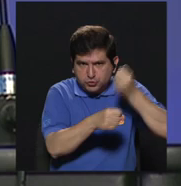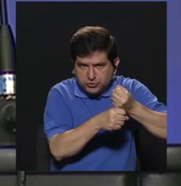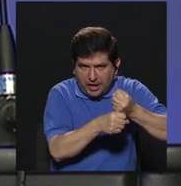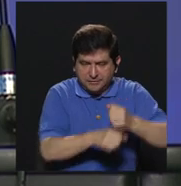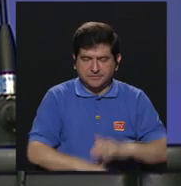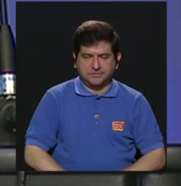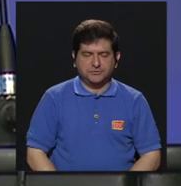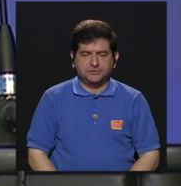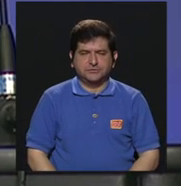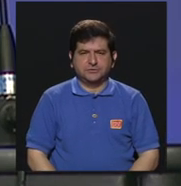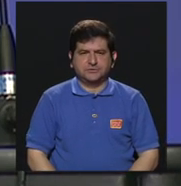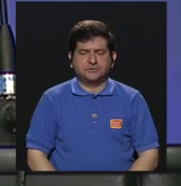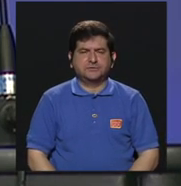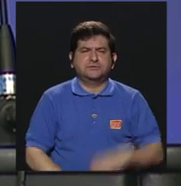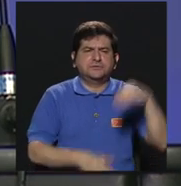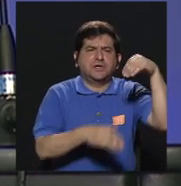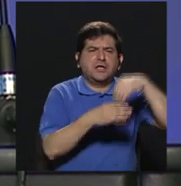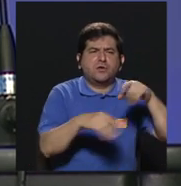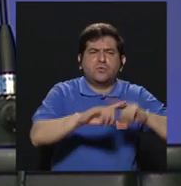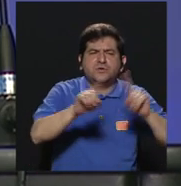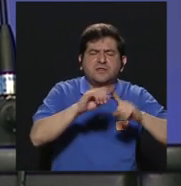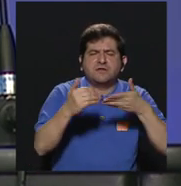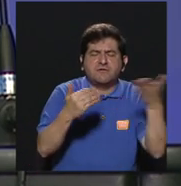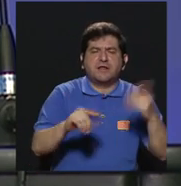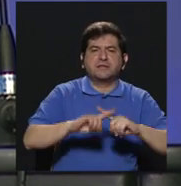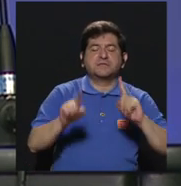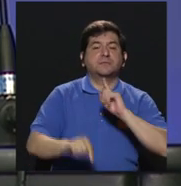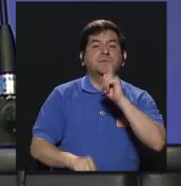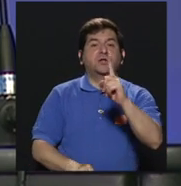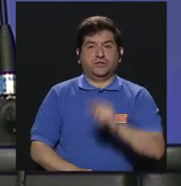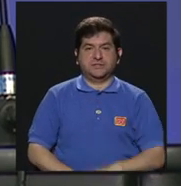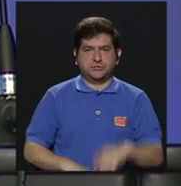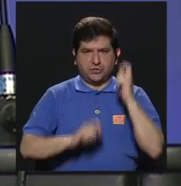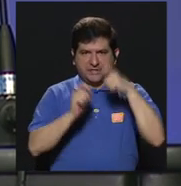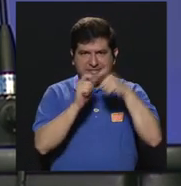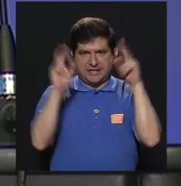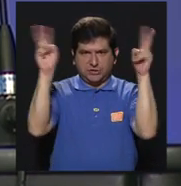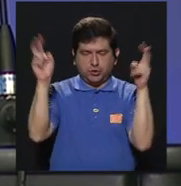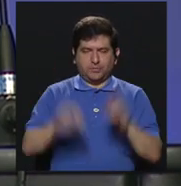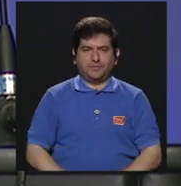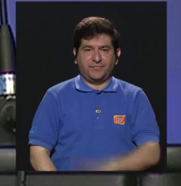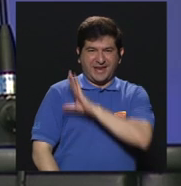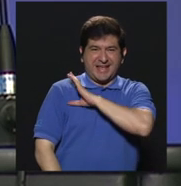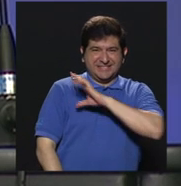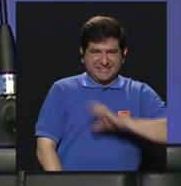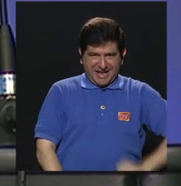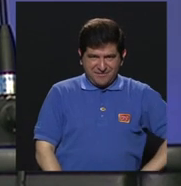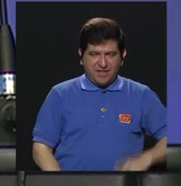entre otras cosas, muchas otras cosas, señala, cito, El Salvador,